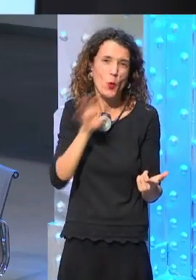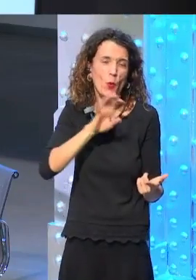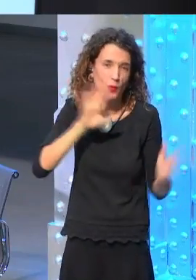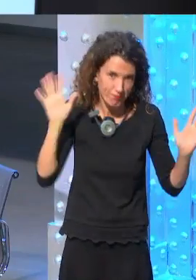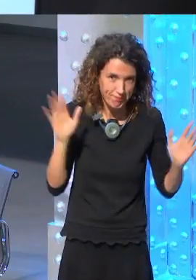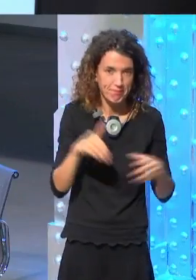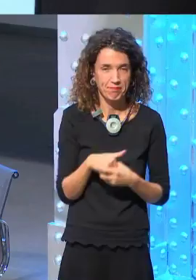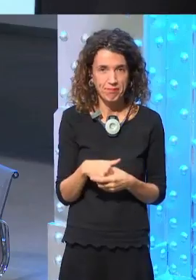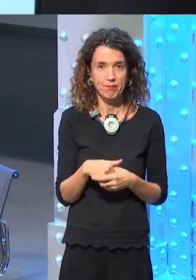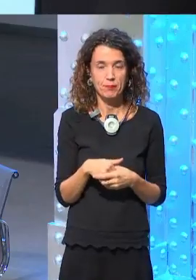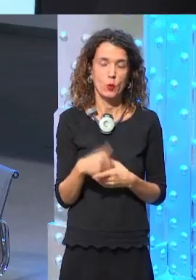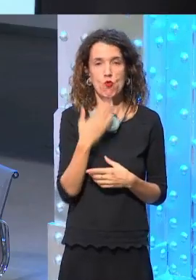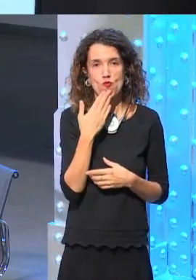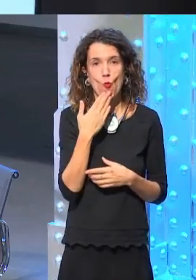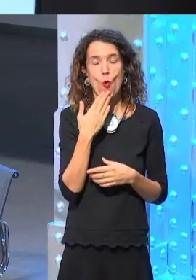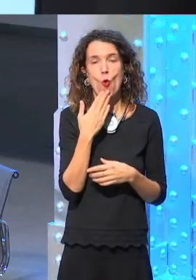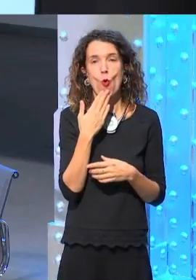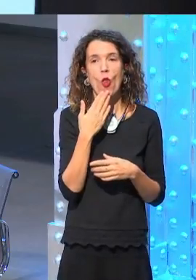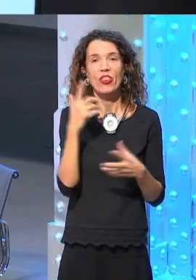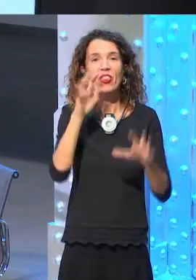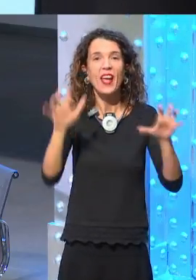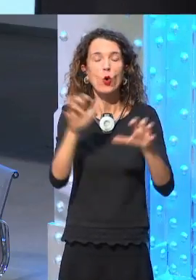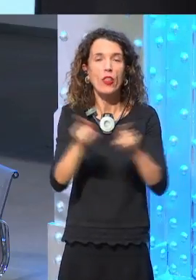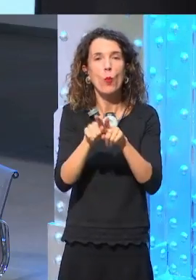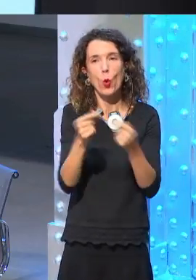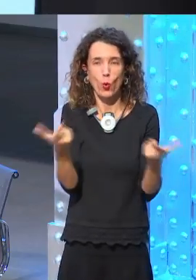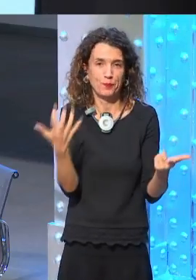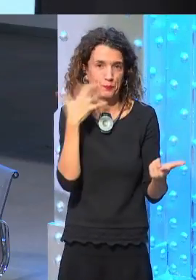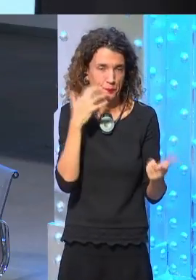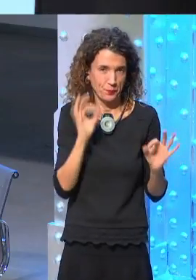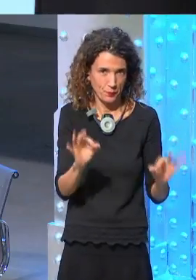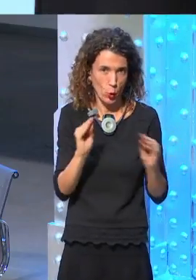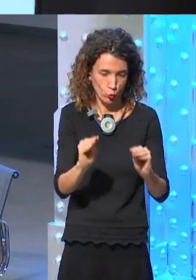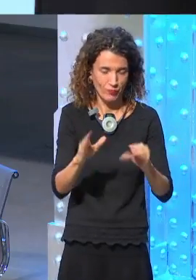pero es una especie de decoración negativa.